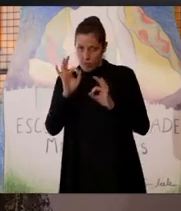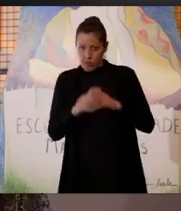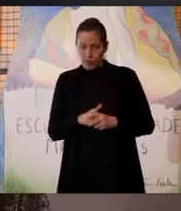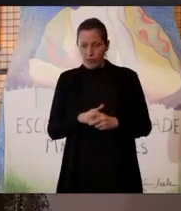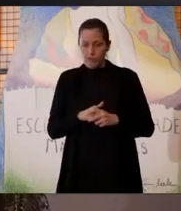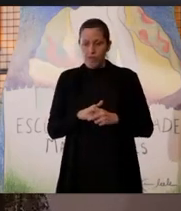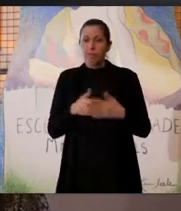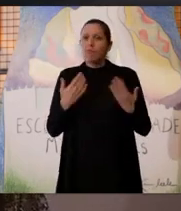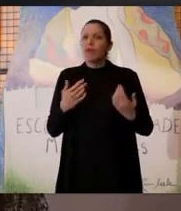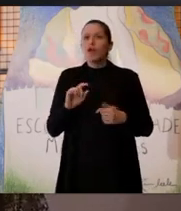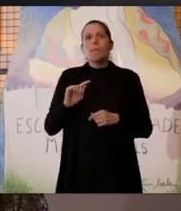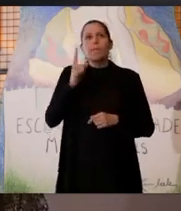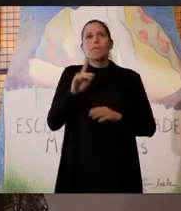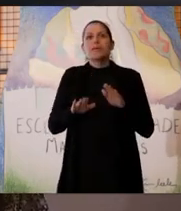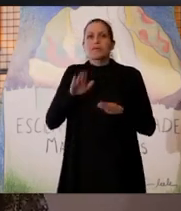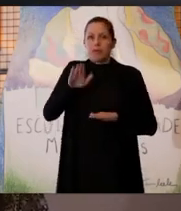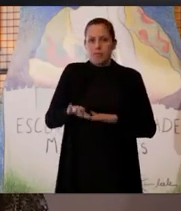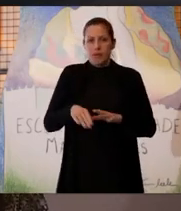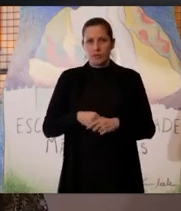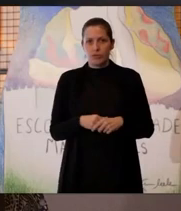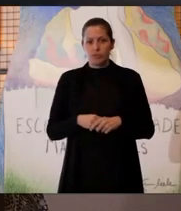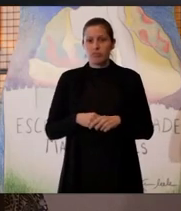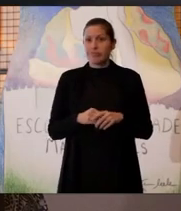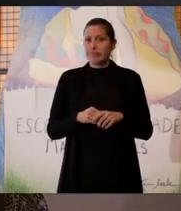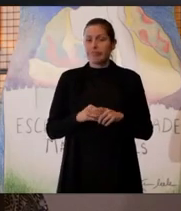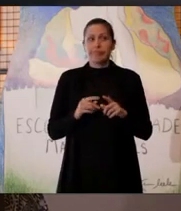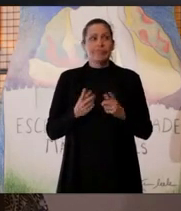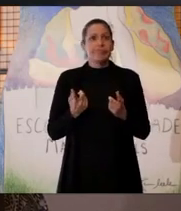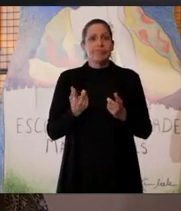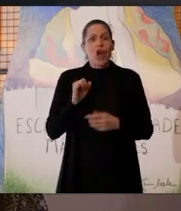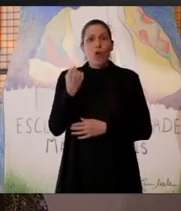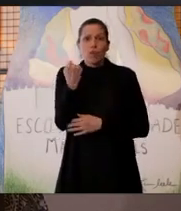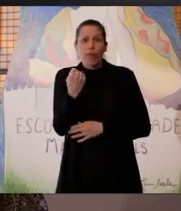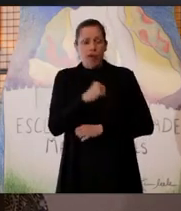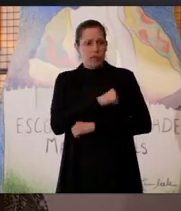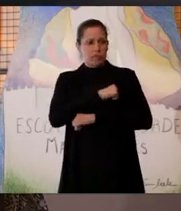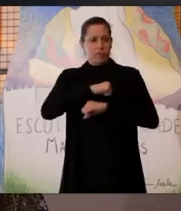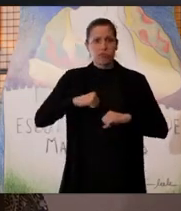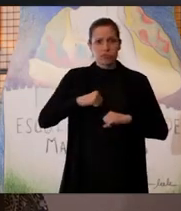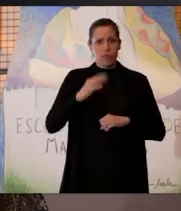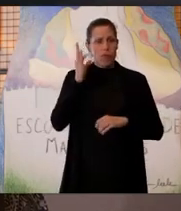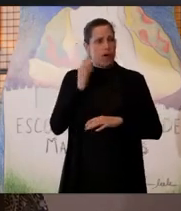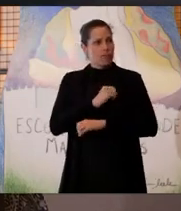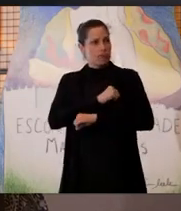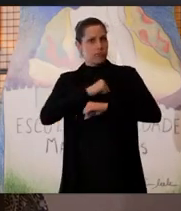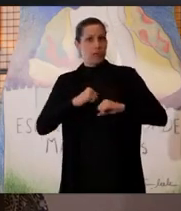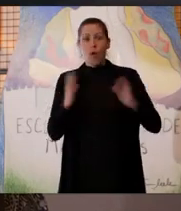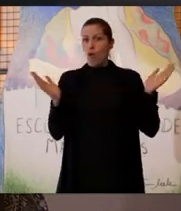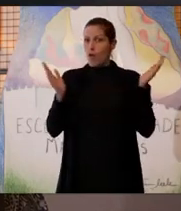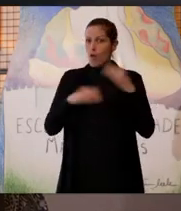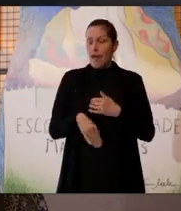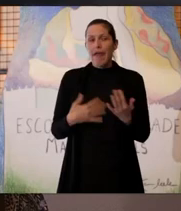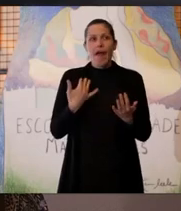el primer paso en el camino si no hay consolidación del poder pues no estamos